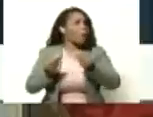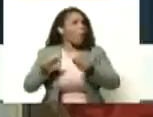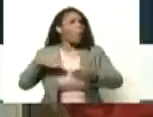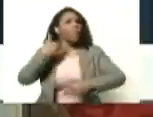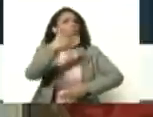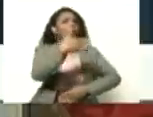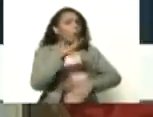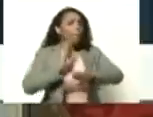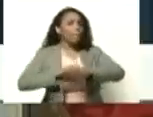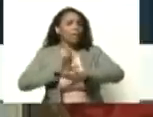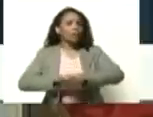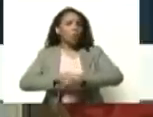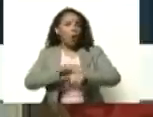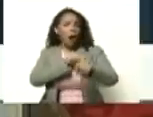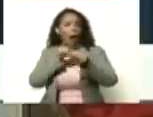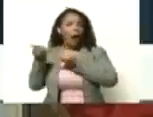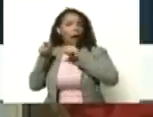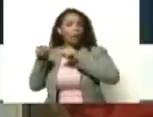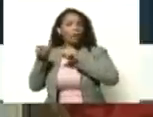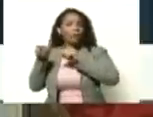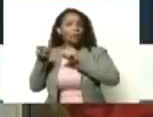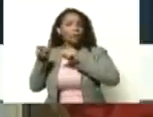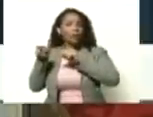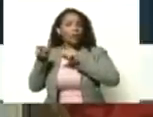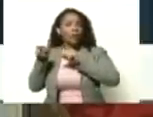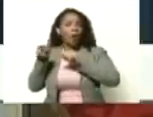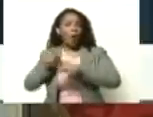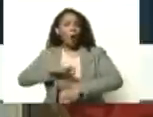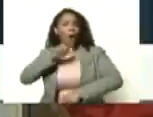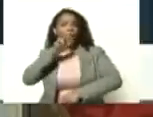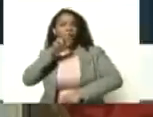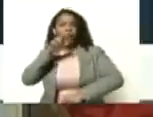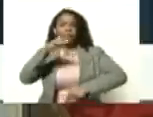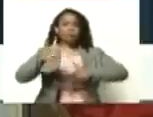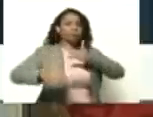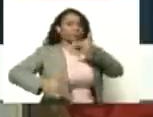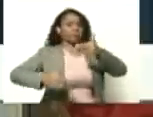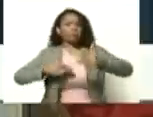ocurrió este abominable crimen